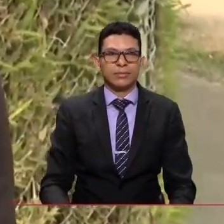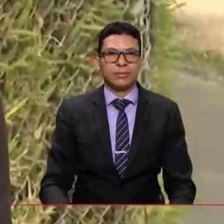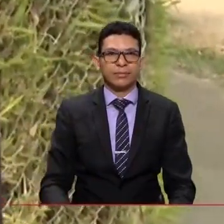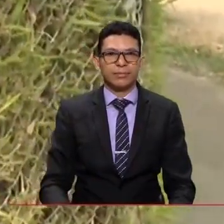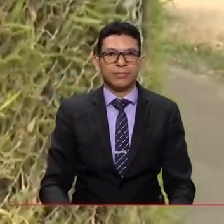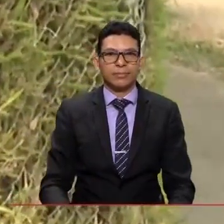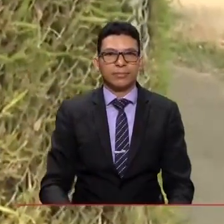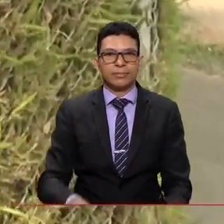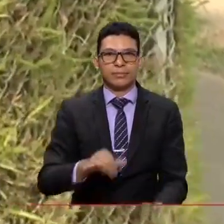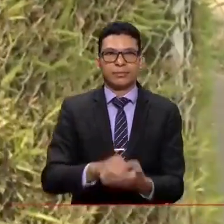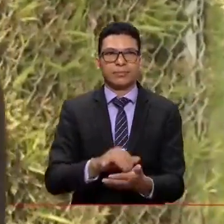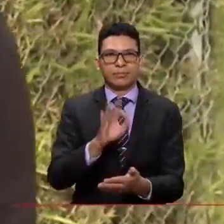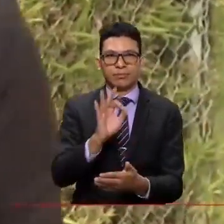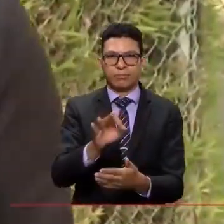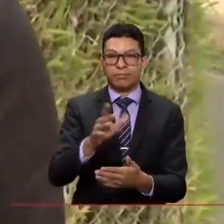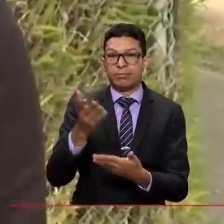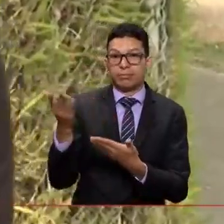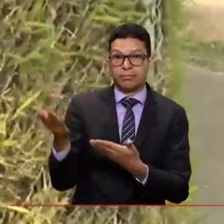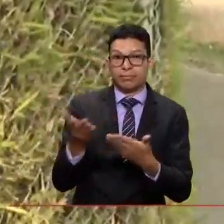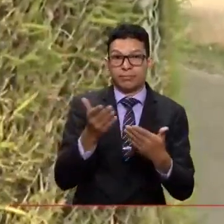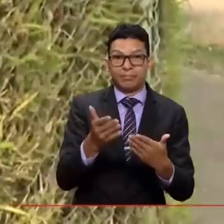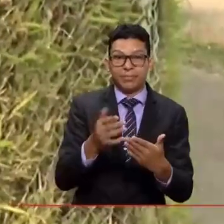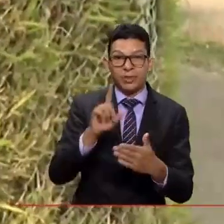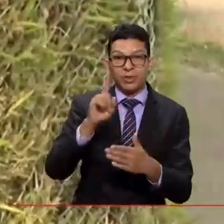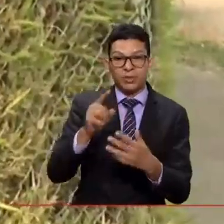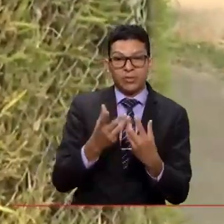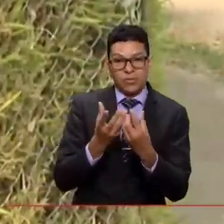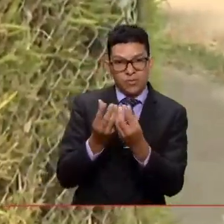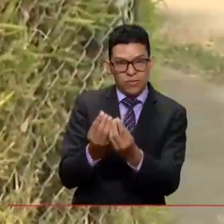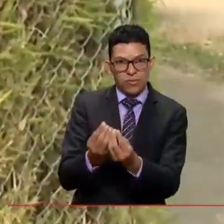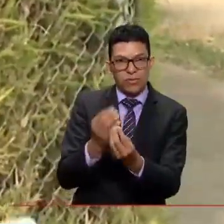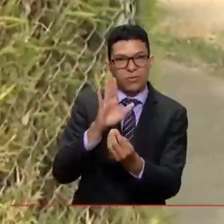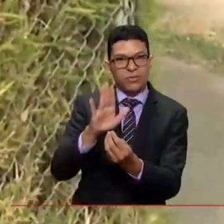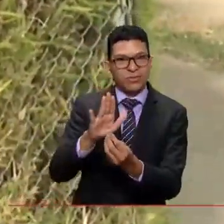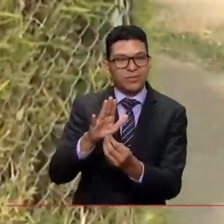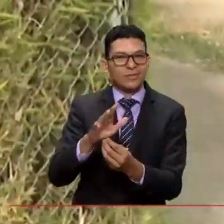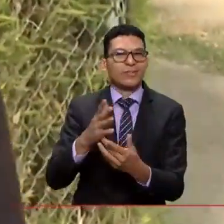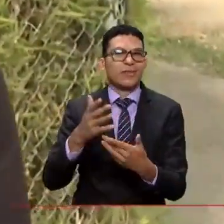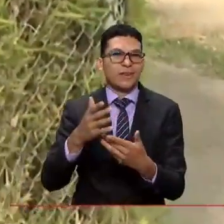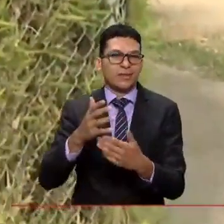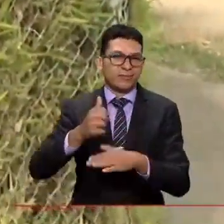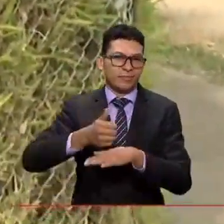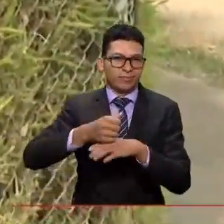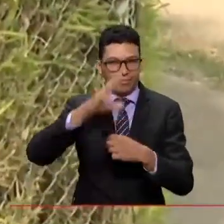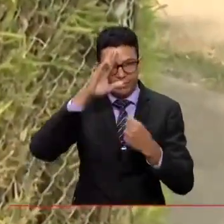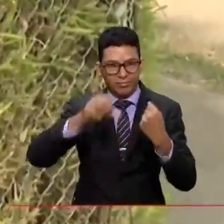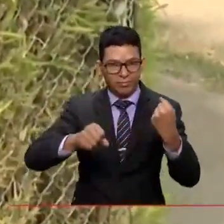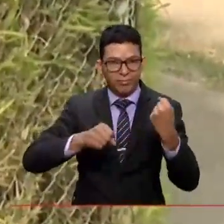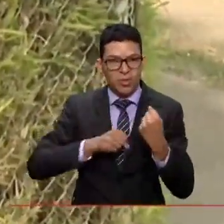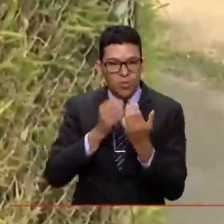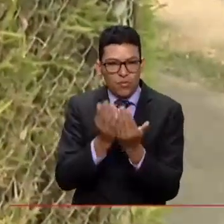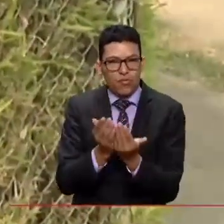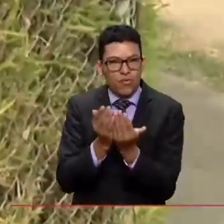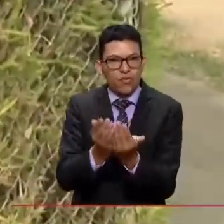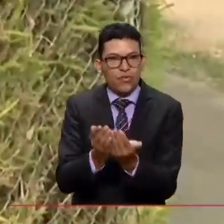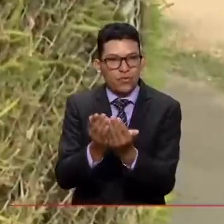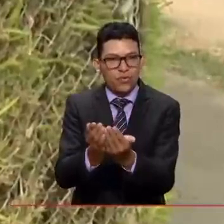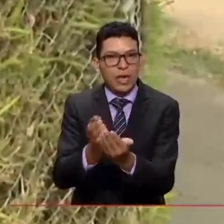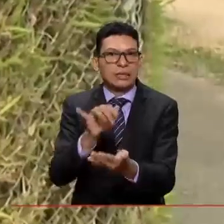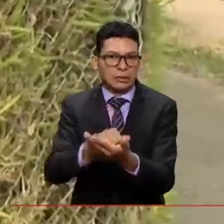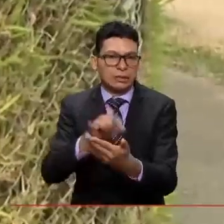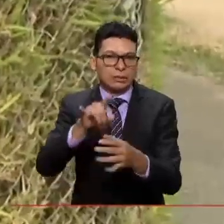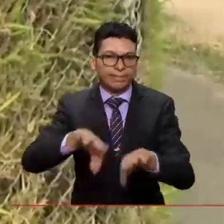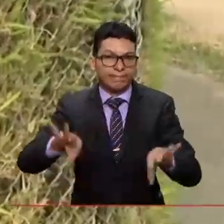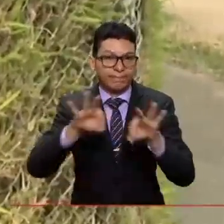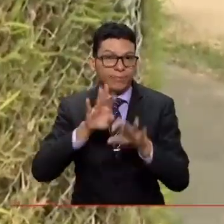Era la Armada Nacional que también participó de esta gran jornada de la salud que benefició a los habitantes del puerto más importante sobre el